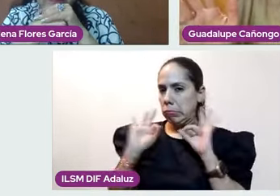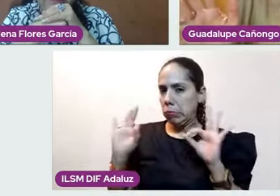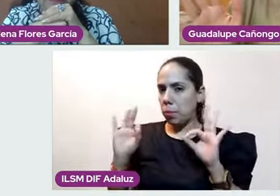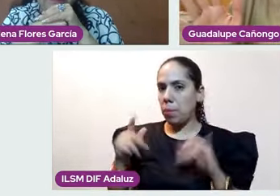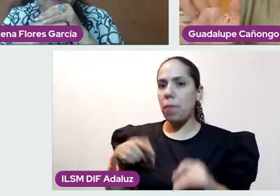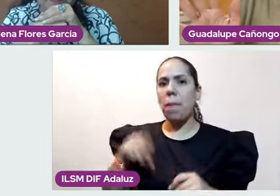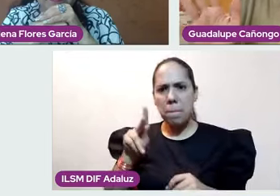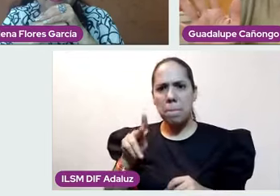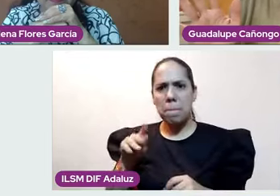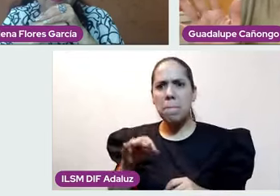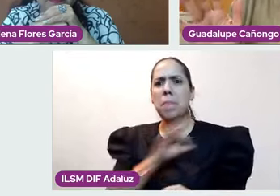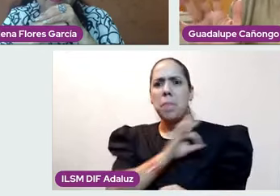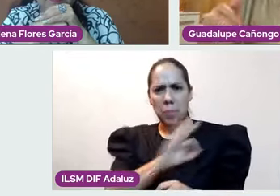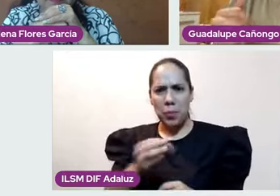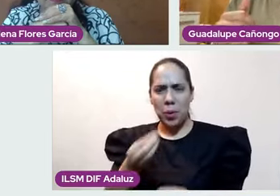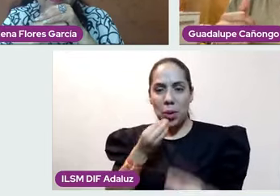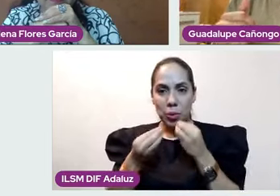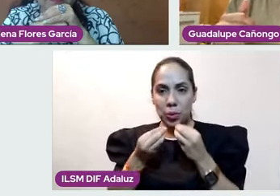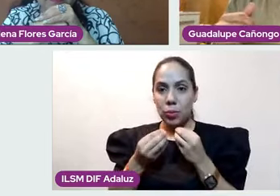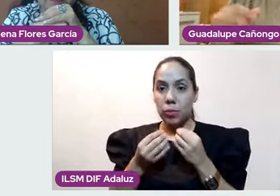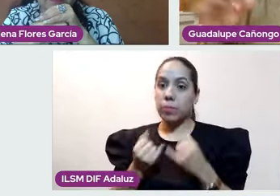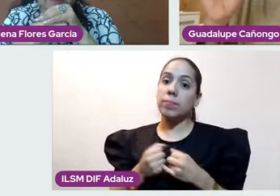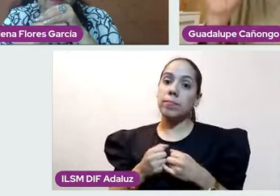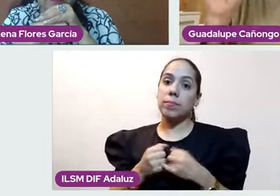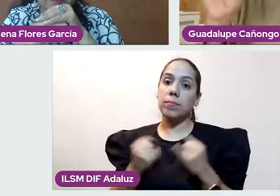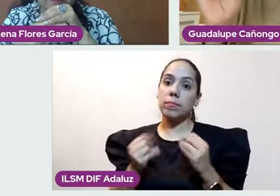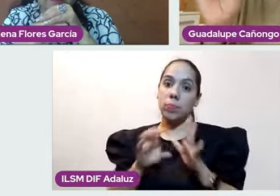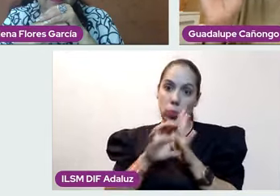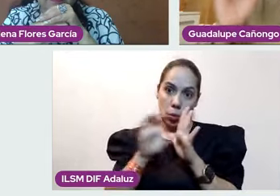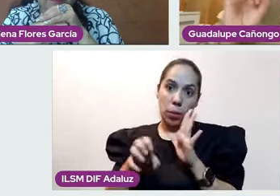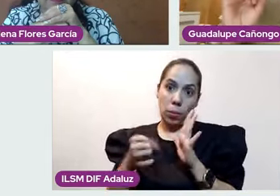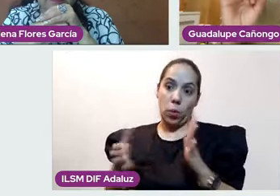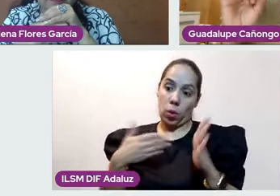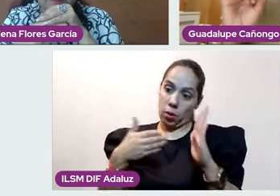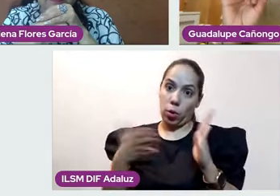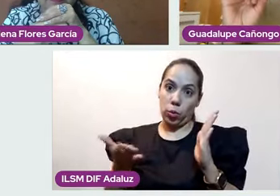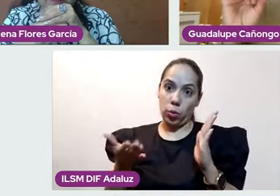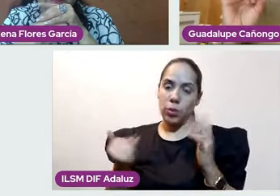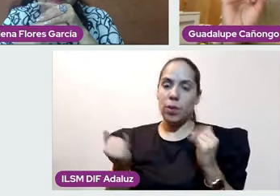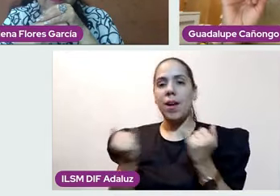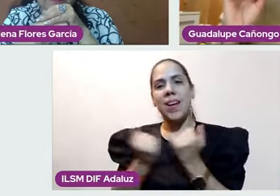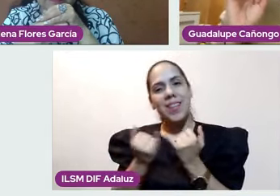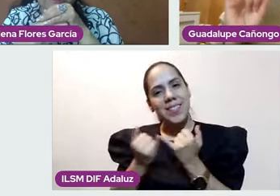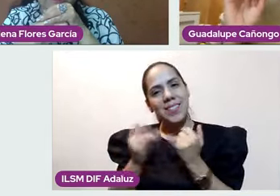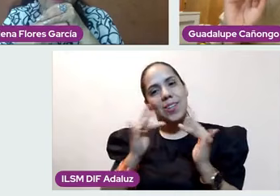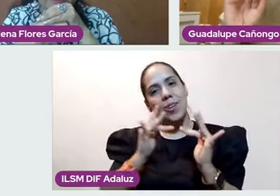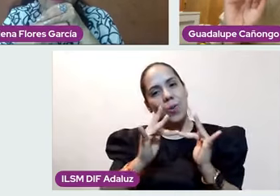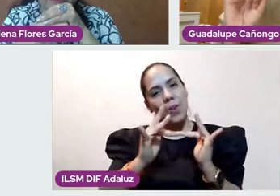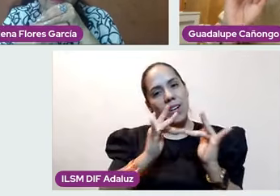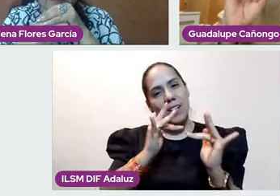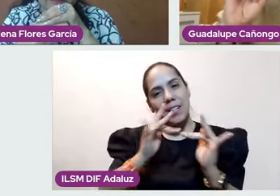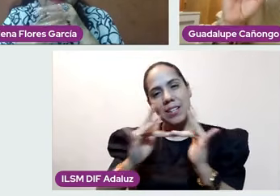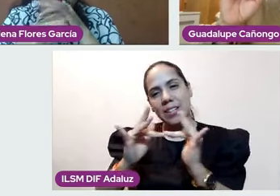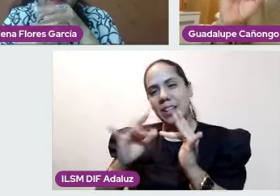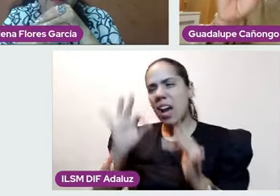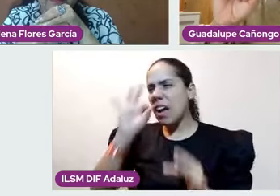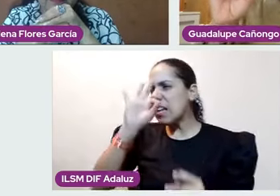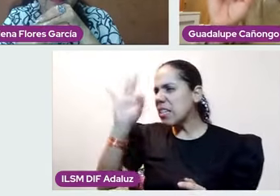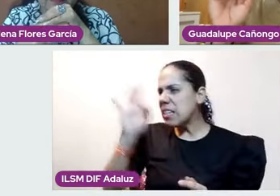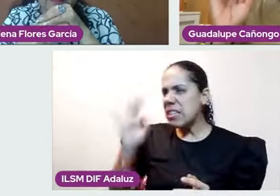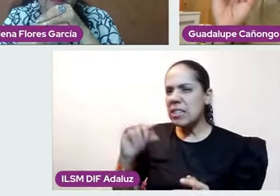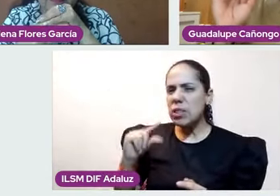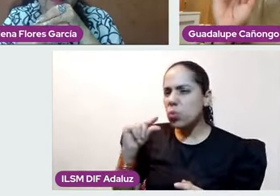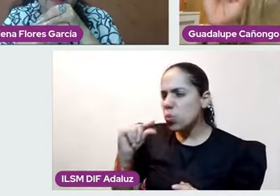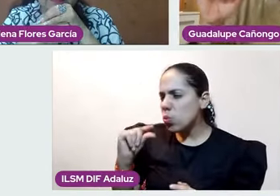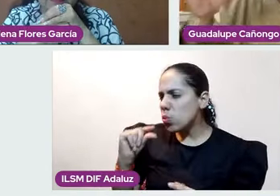ocurre en el tema de tecnología, ¿no? A lo mejor es un logro pequeñito, pero pude entrar y leer